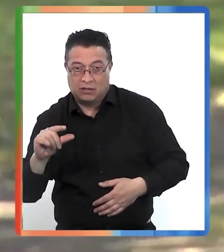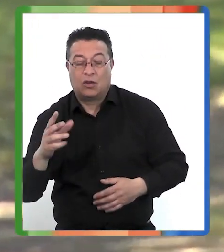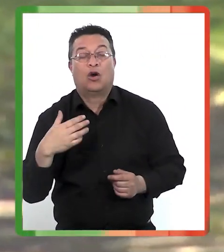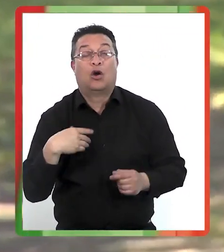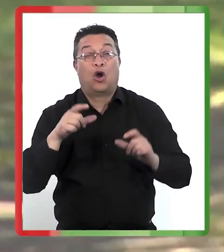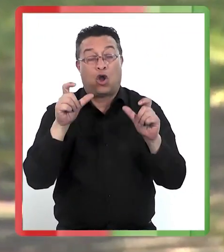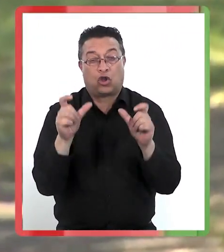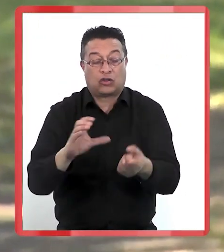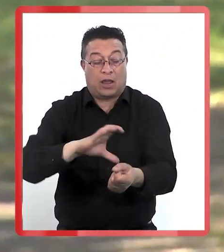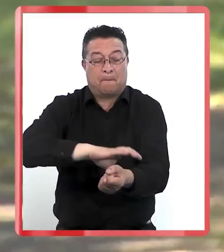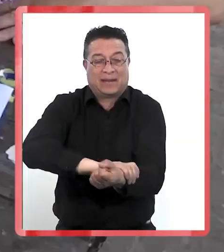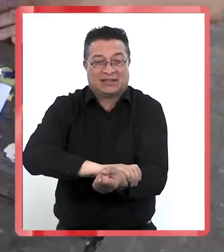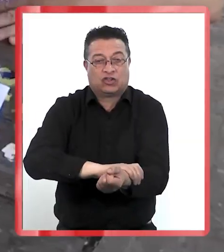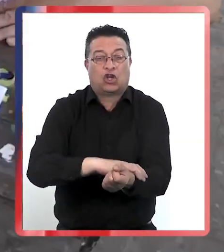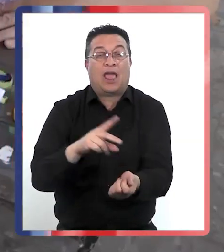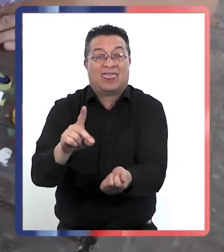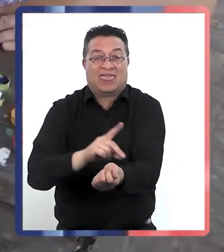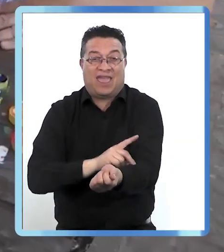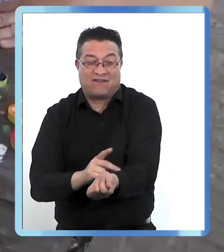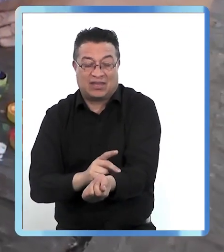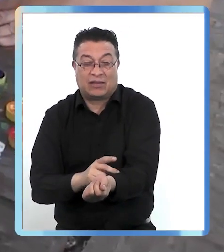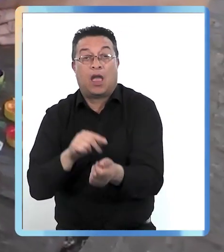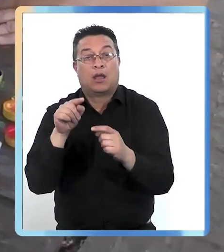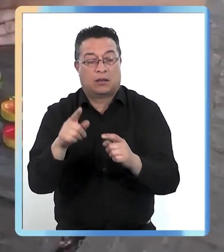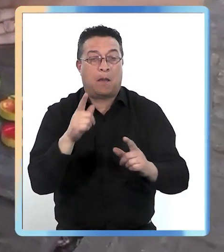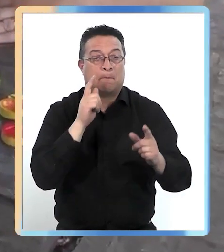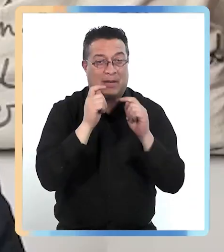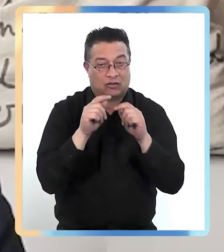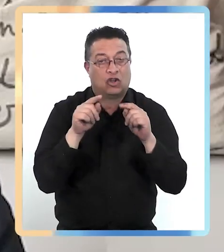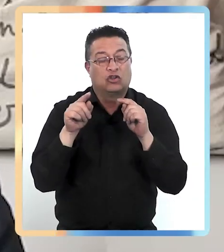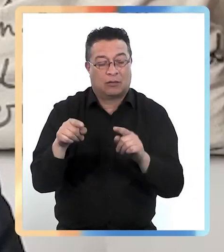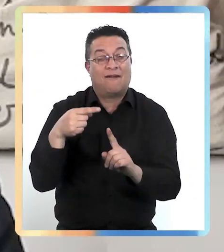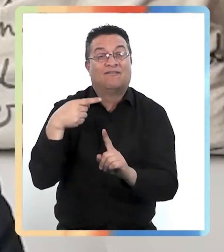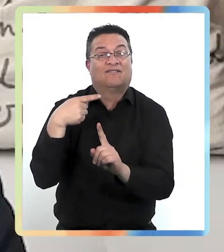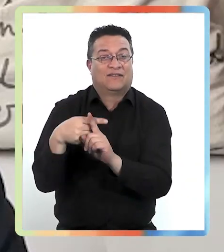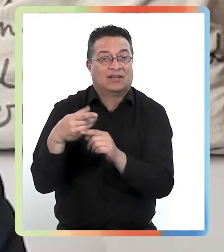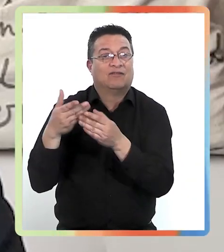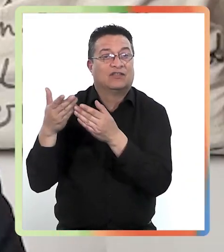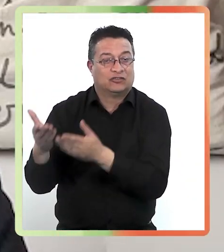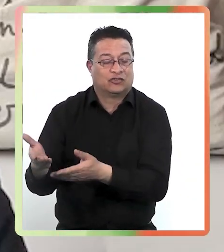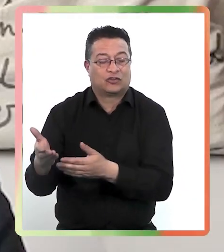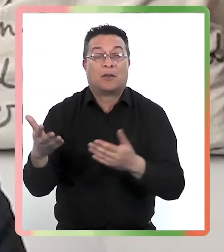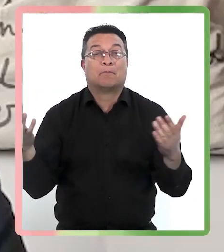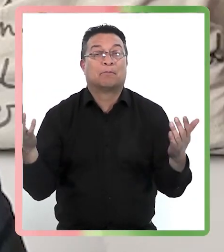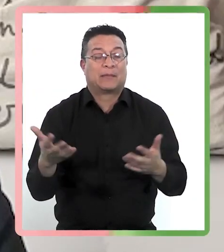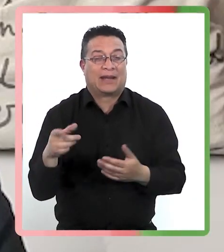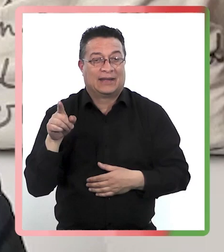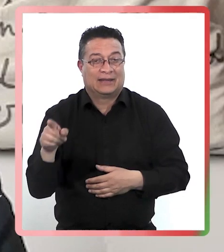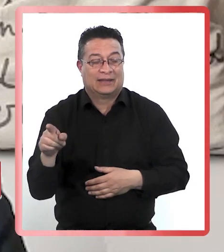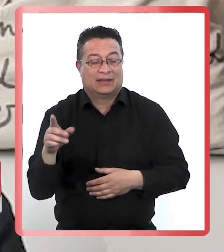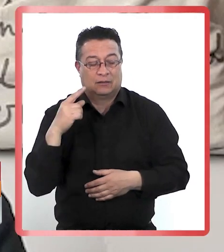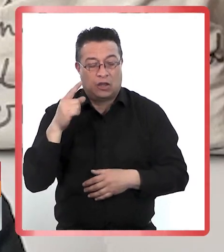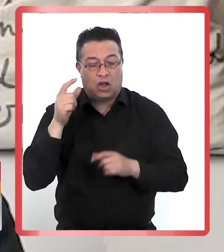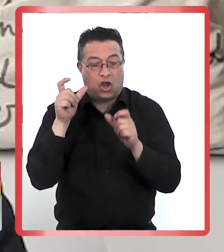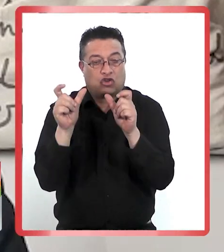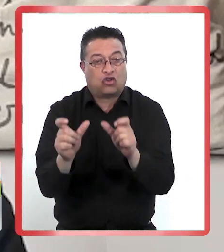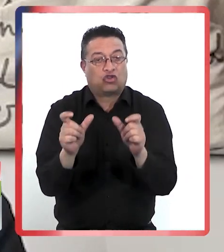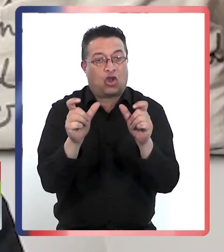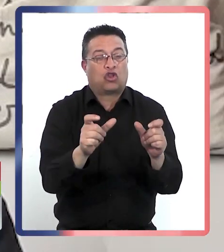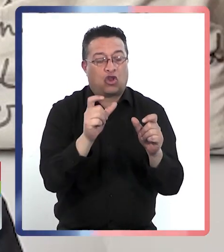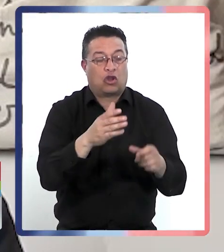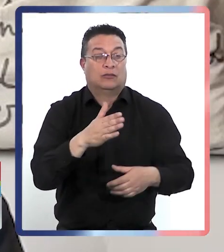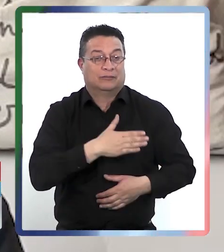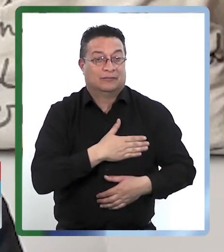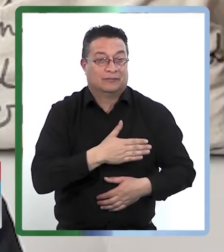tabaco, no tenerlo, controlar la presión arterial y la diabetes, son factores de riesgo beneficiosos para el